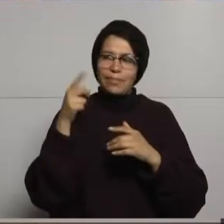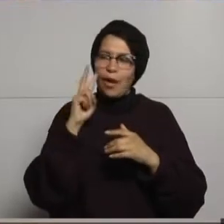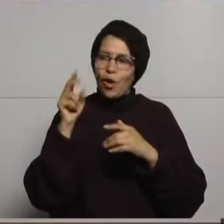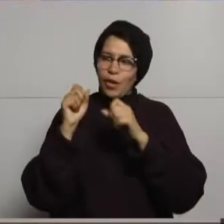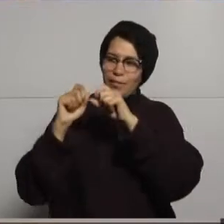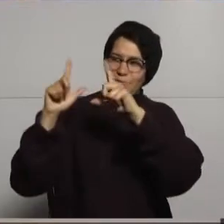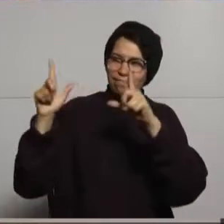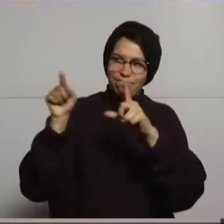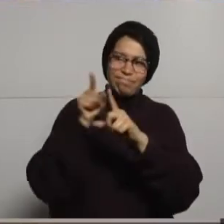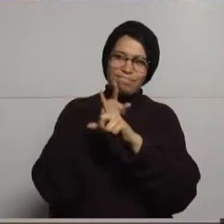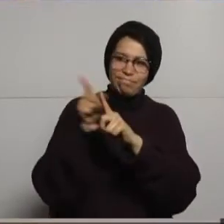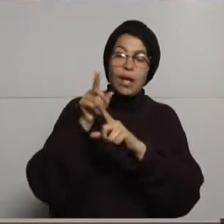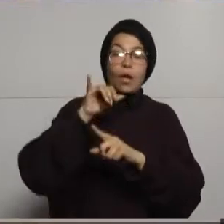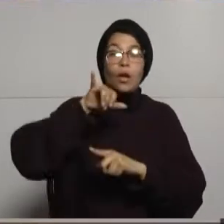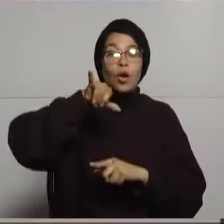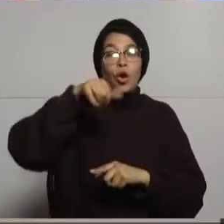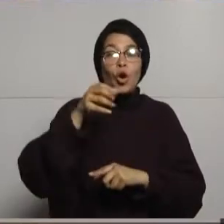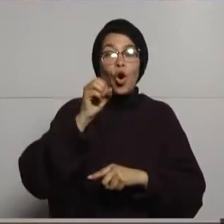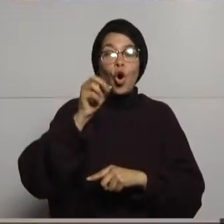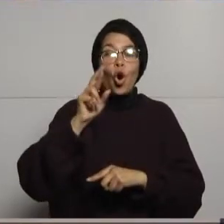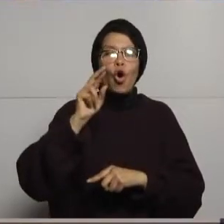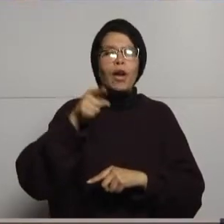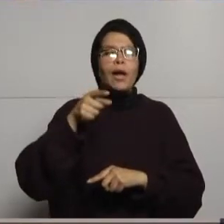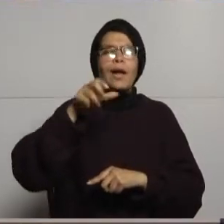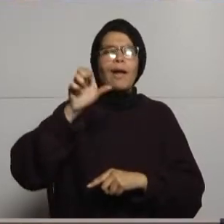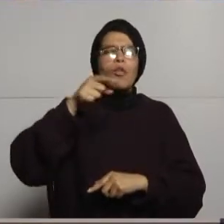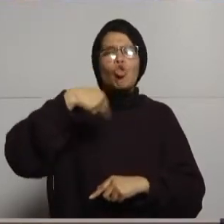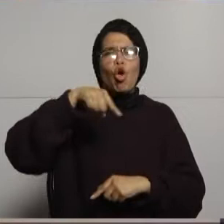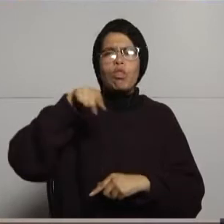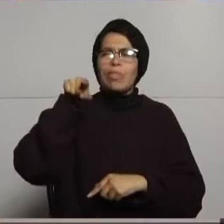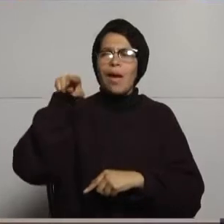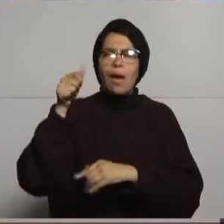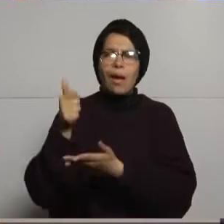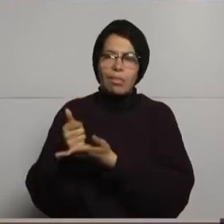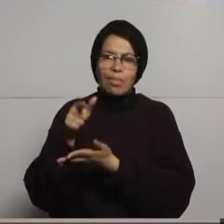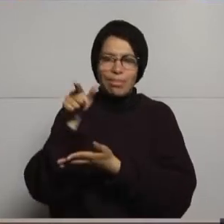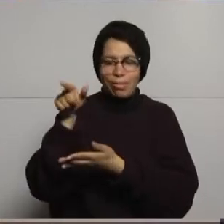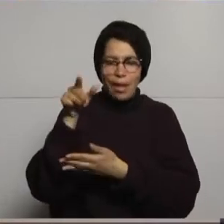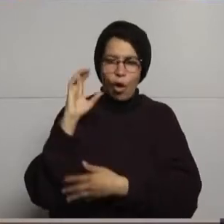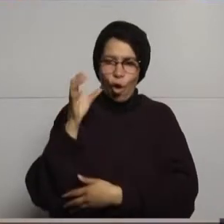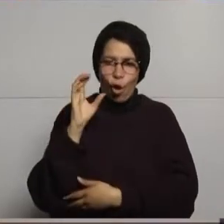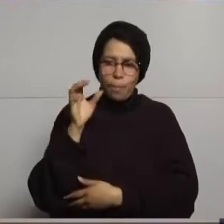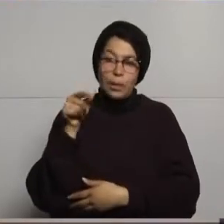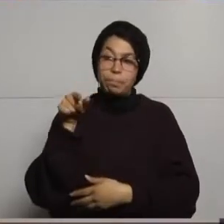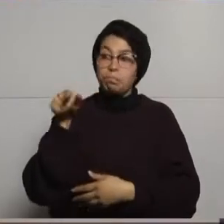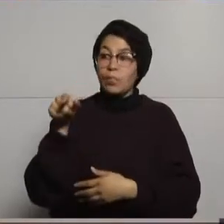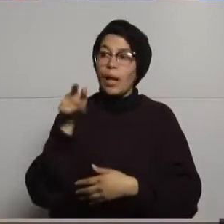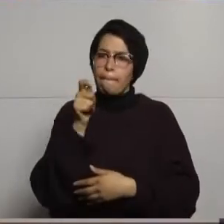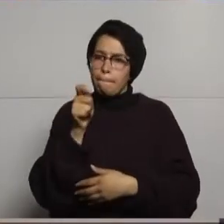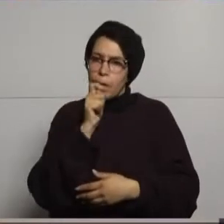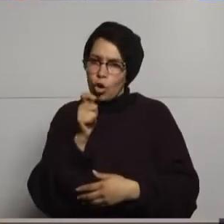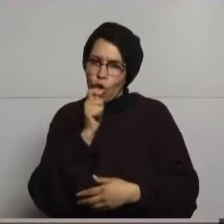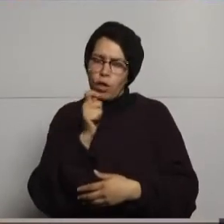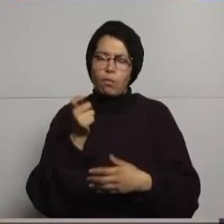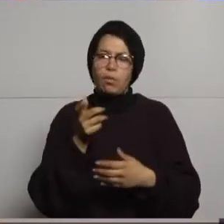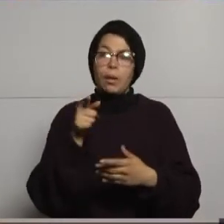Jorge. Bueno, Jorge está en Medellín, Colombia, como ya lo estuvieron presentando, es comunicador social y periodista. Ha estado